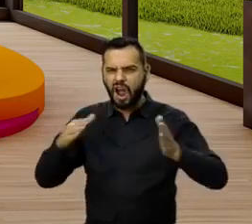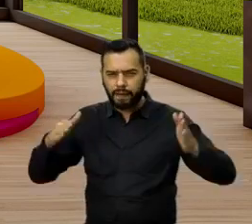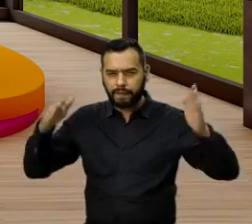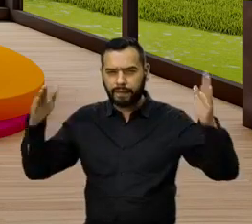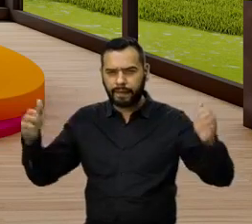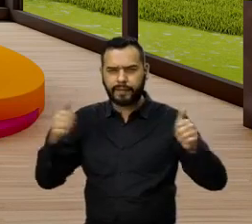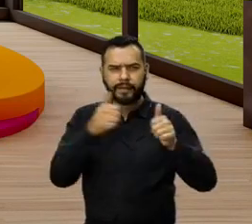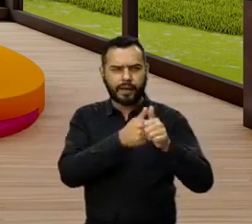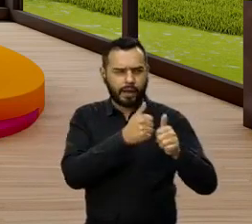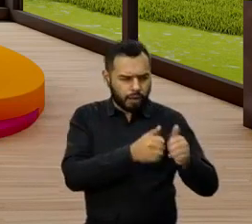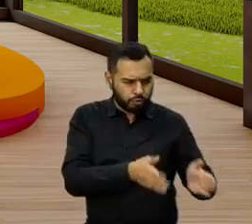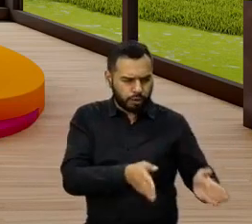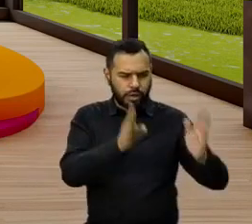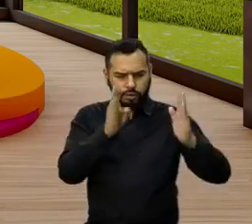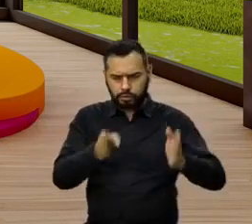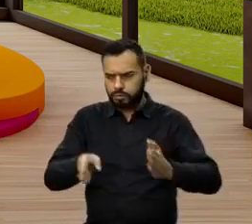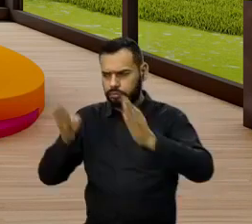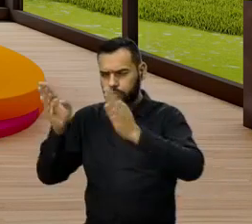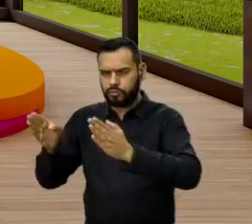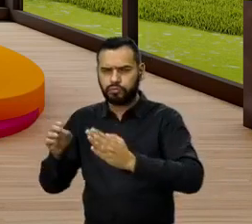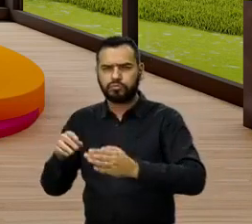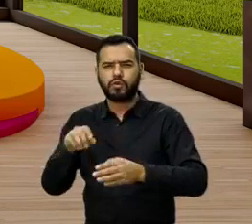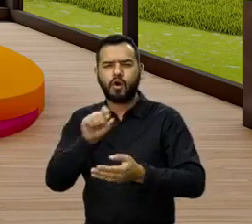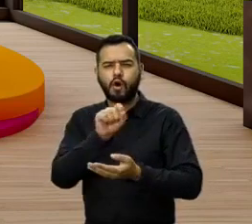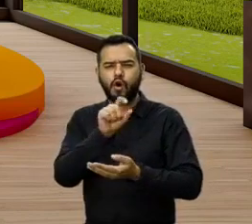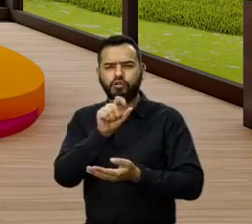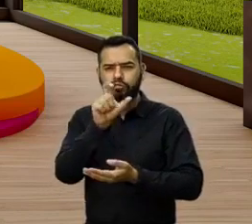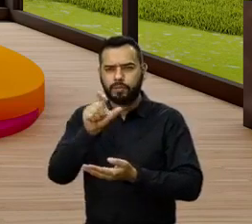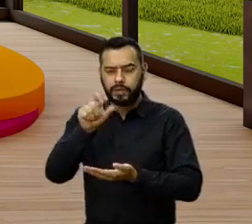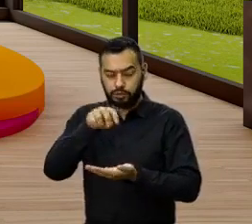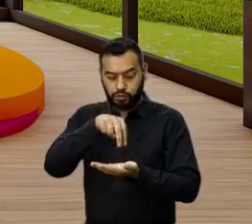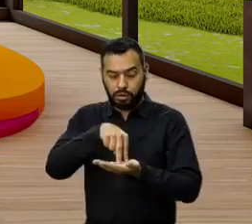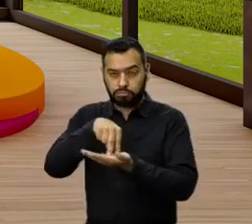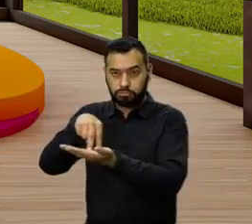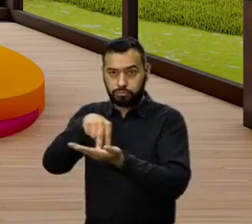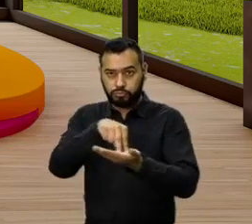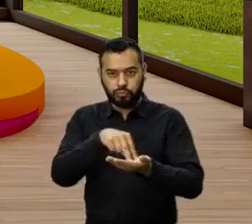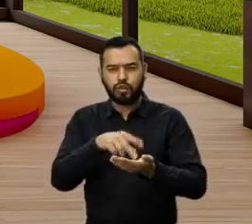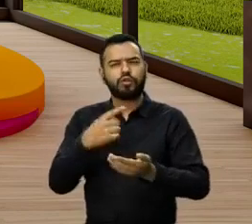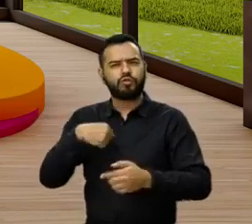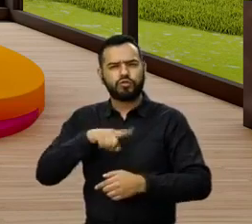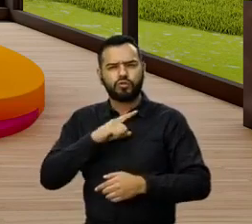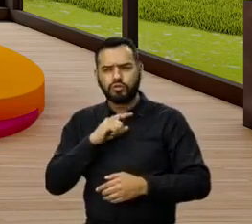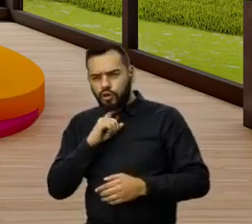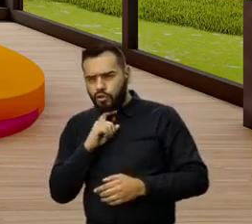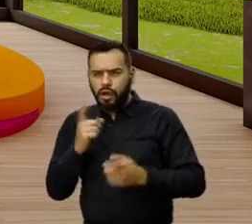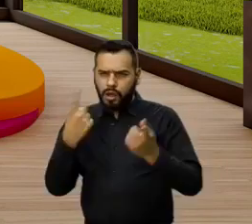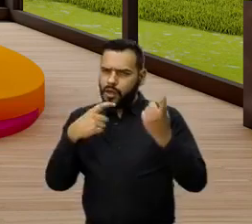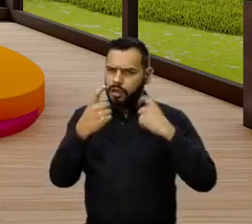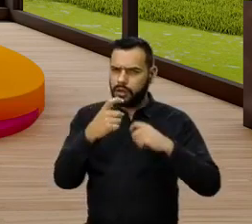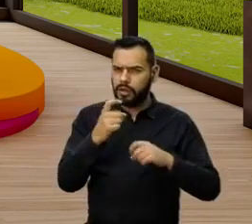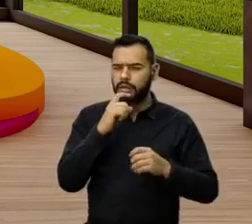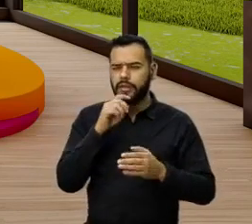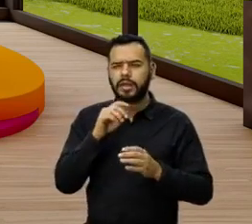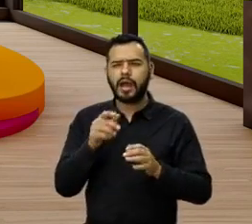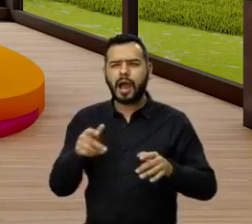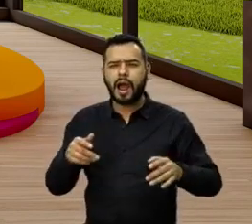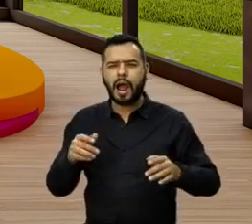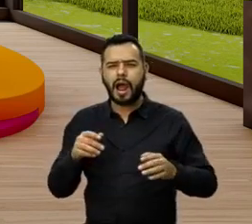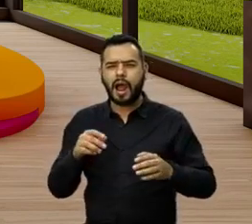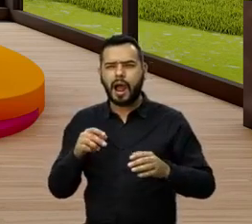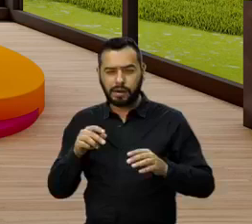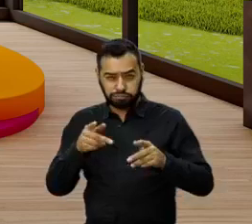grande en cada una de las torres con capacidad para 11 personas y estamos manejando o hemos manejado la comercialización de unos apartamentos